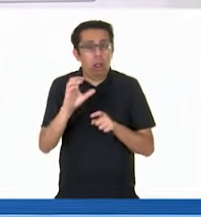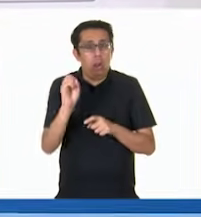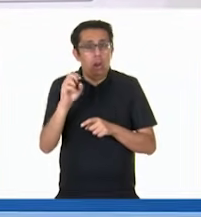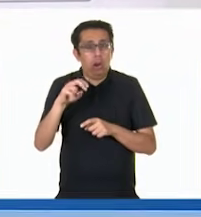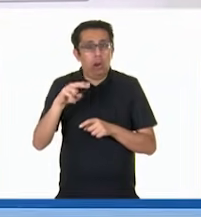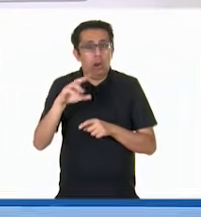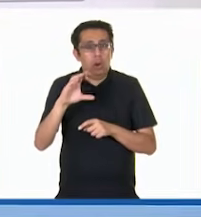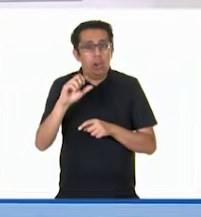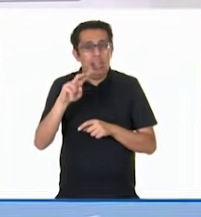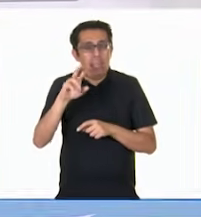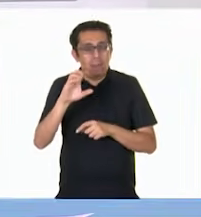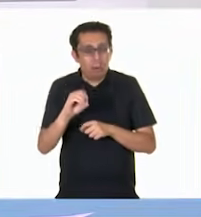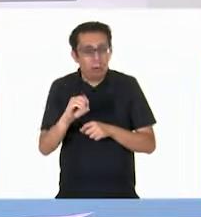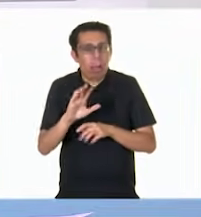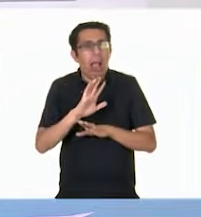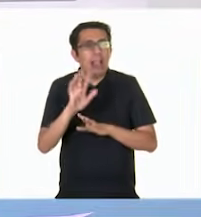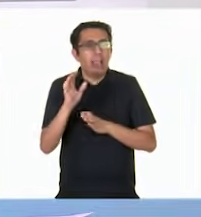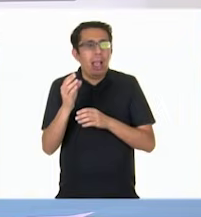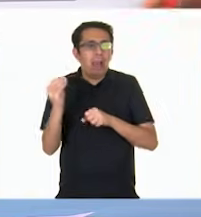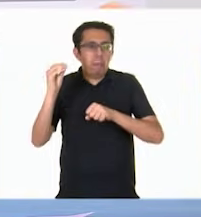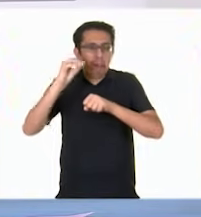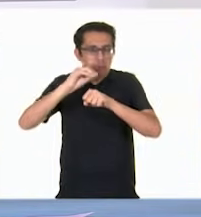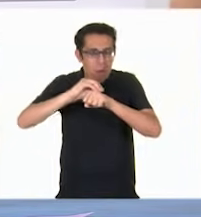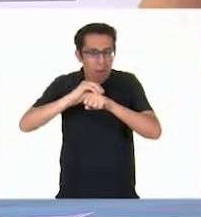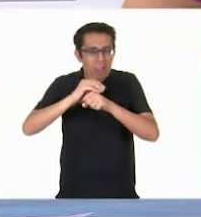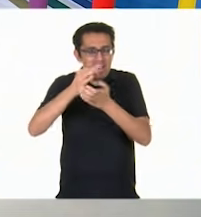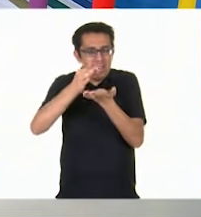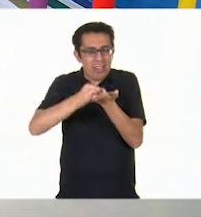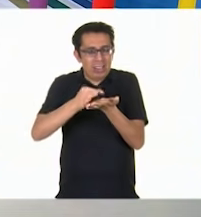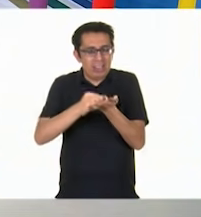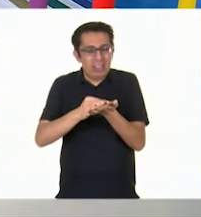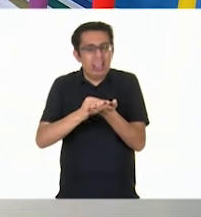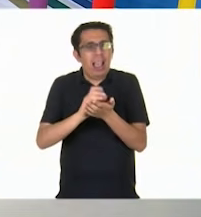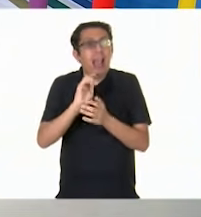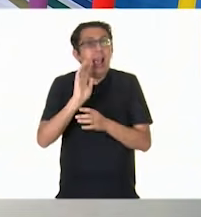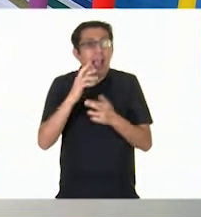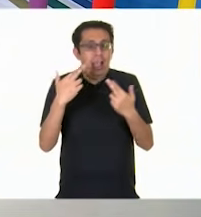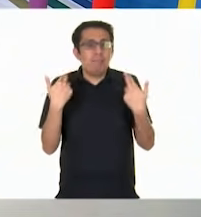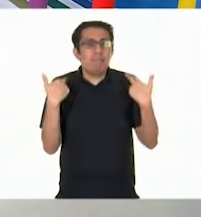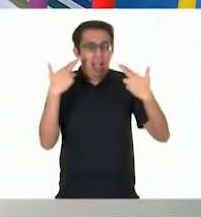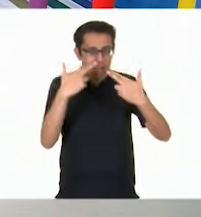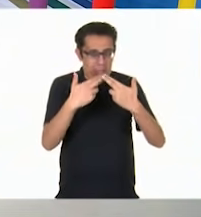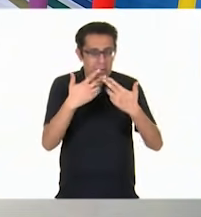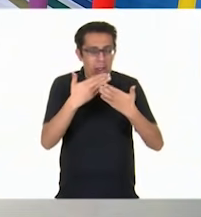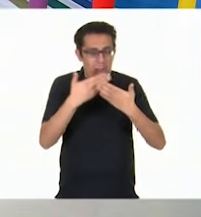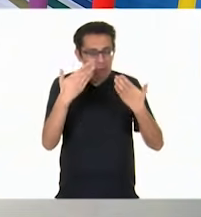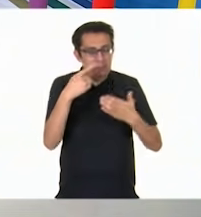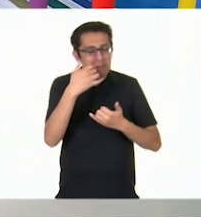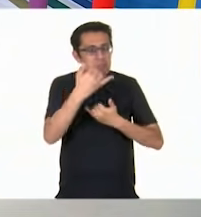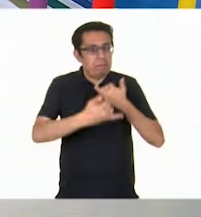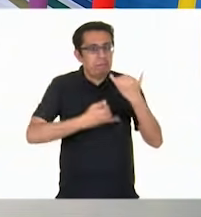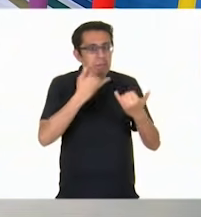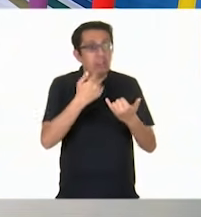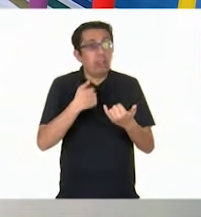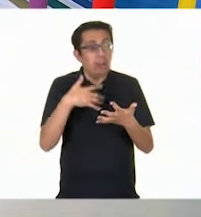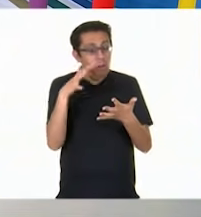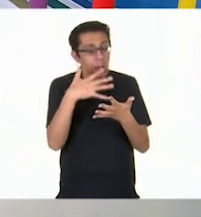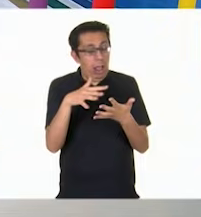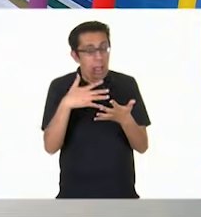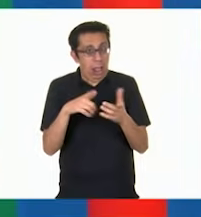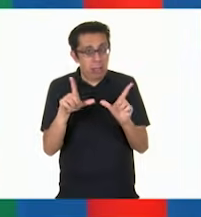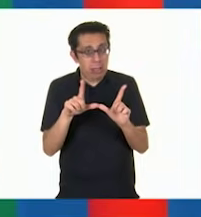Ya pusimos nuestra fichita. Sí. Y ahora es el turno del maestro. Es mi turno. Entonces, yo voy a leer la tarjeta. Sí.